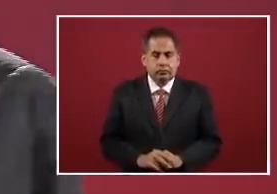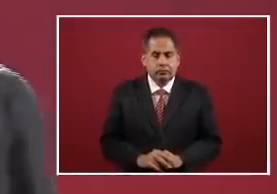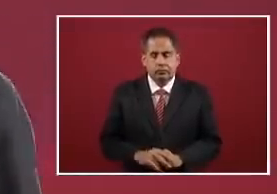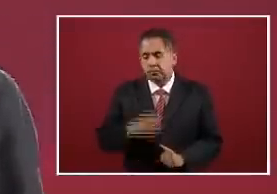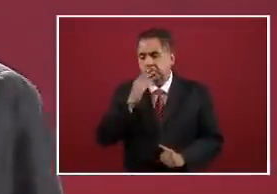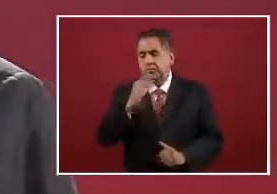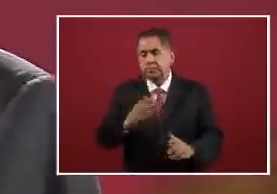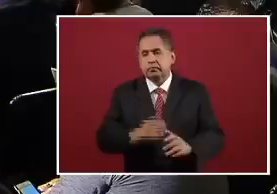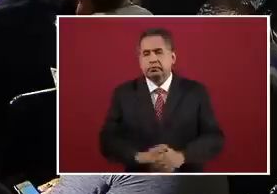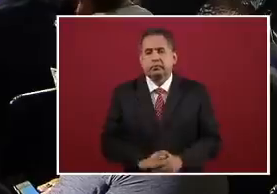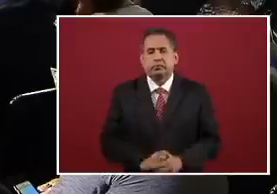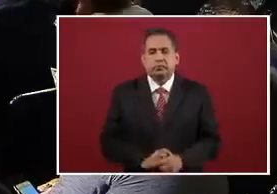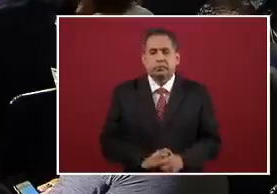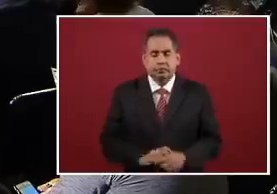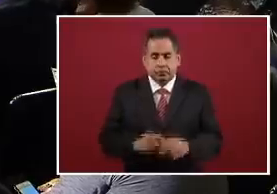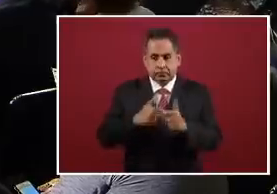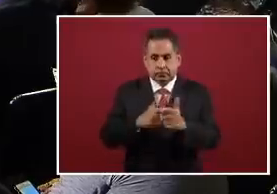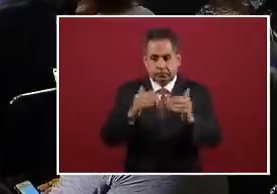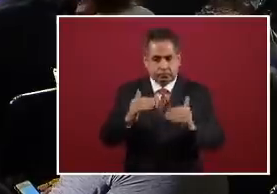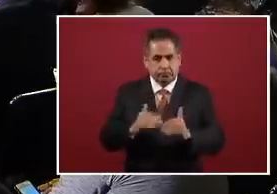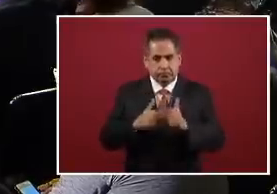Muy bien, miren, seguimos